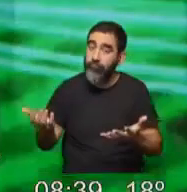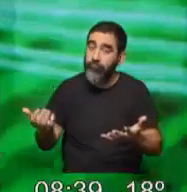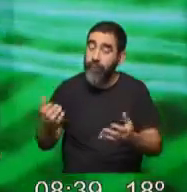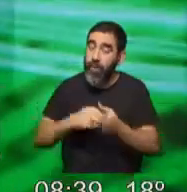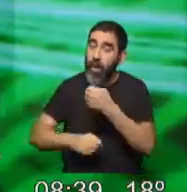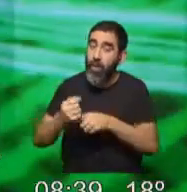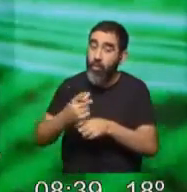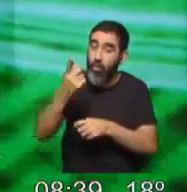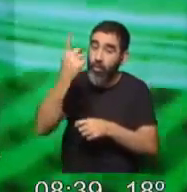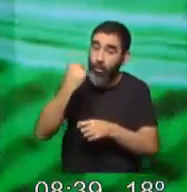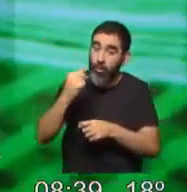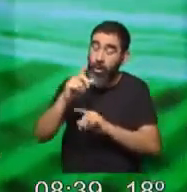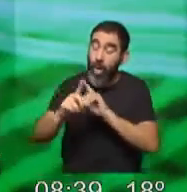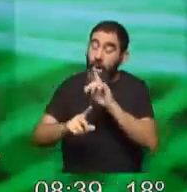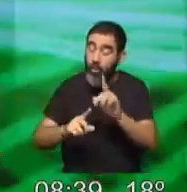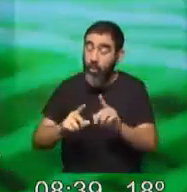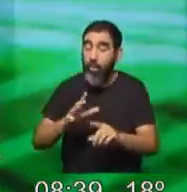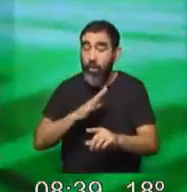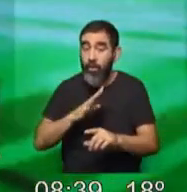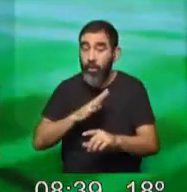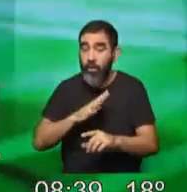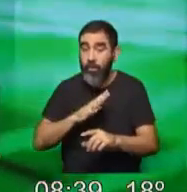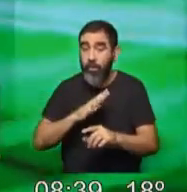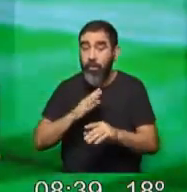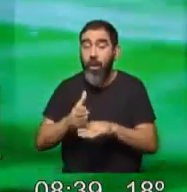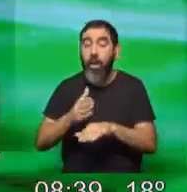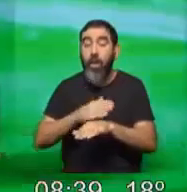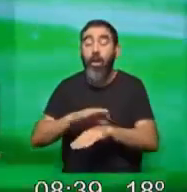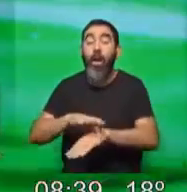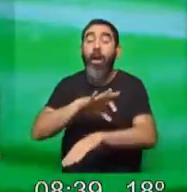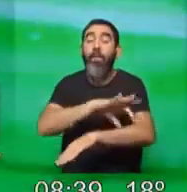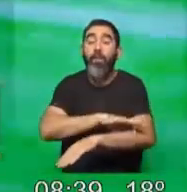El año pasado algo se dijo de alguno de preescolar.